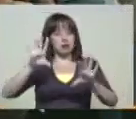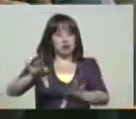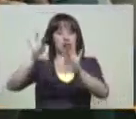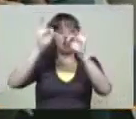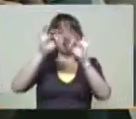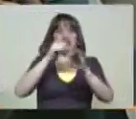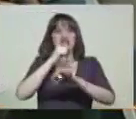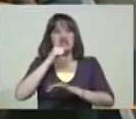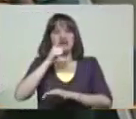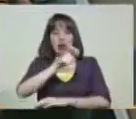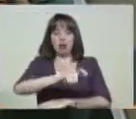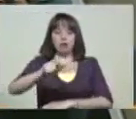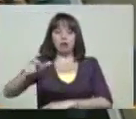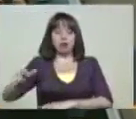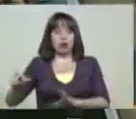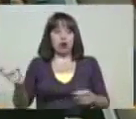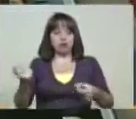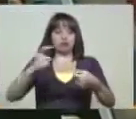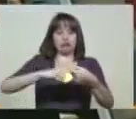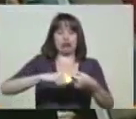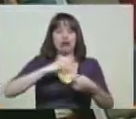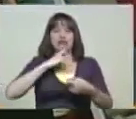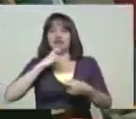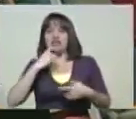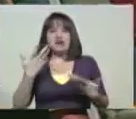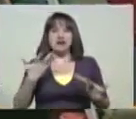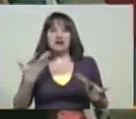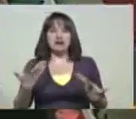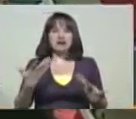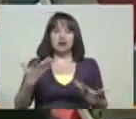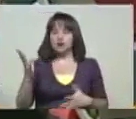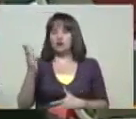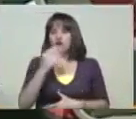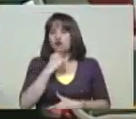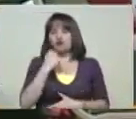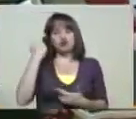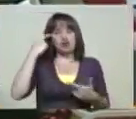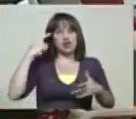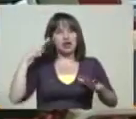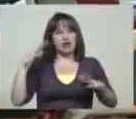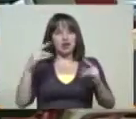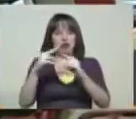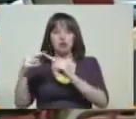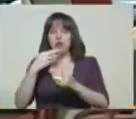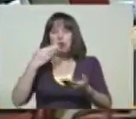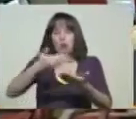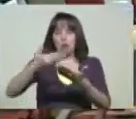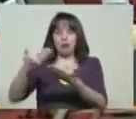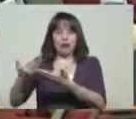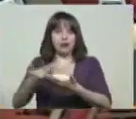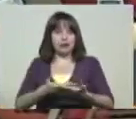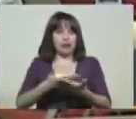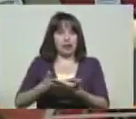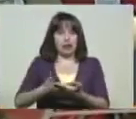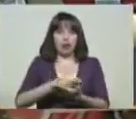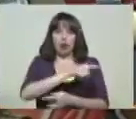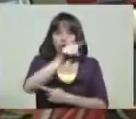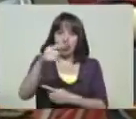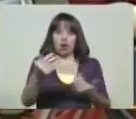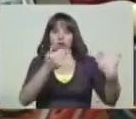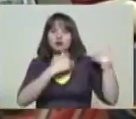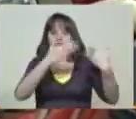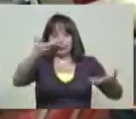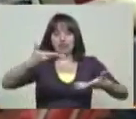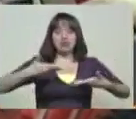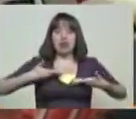gente para cargos nacionales le cuesta porque no tiene las propuestas que deben ir fluyendo cada vez más